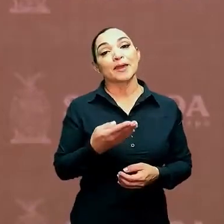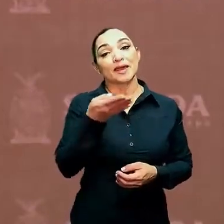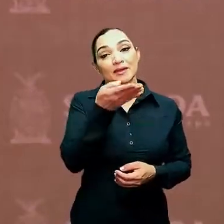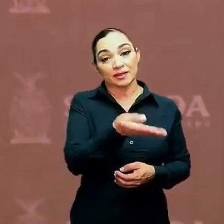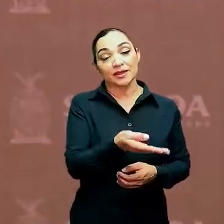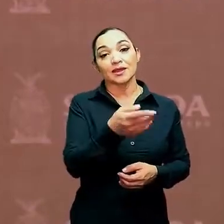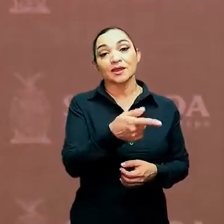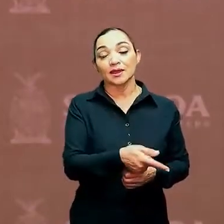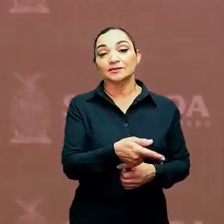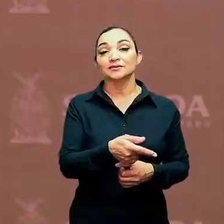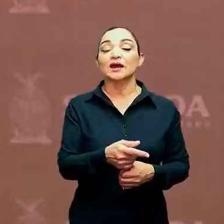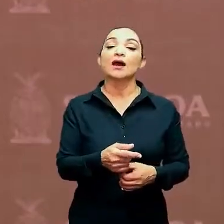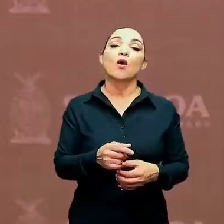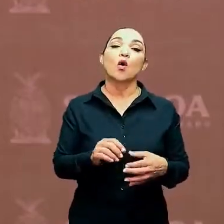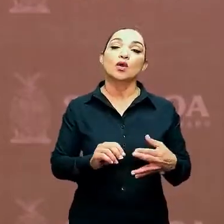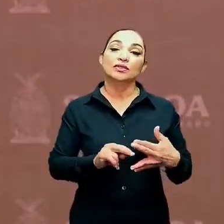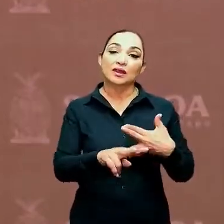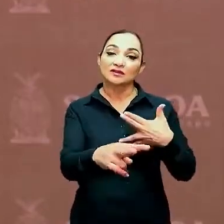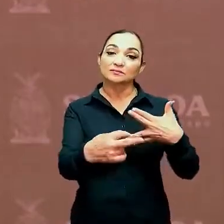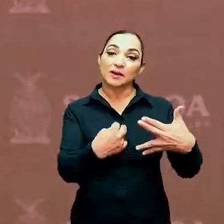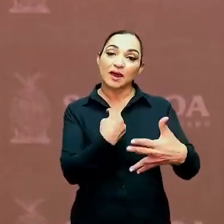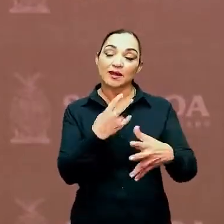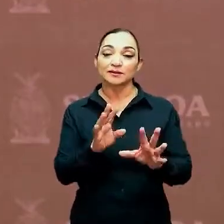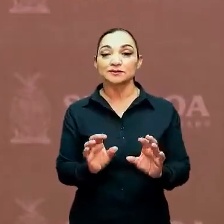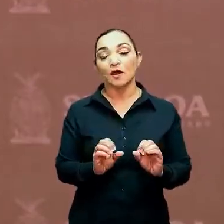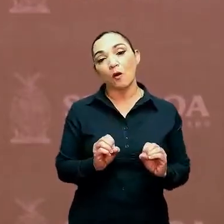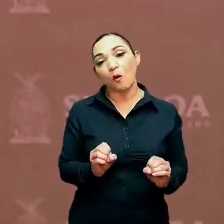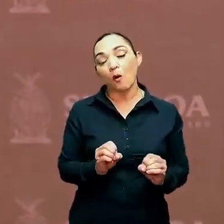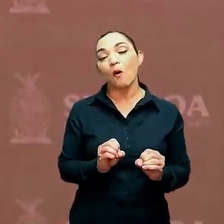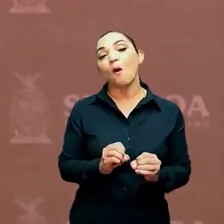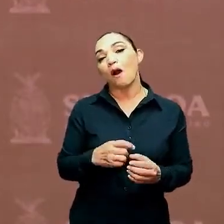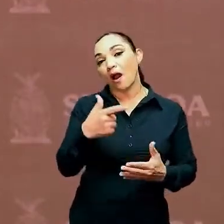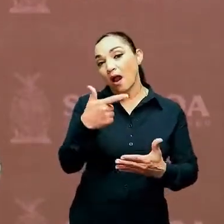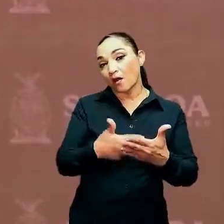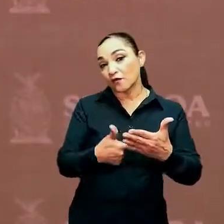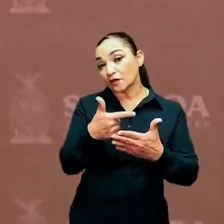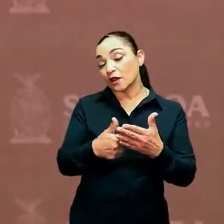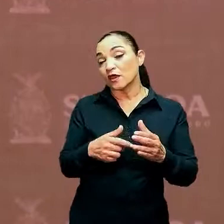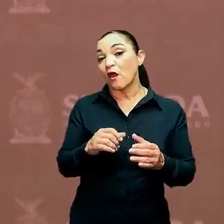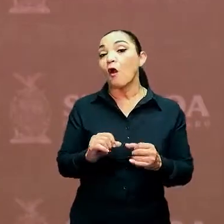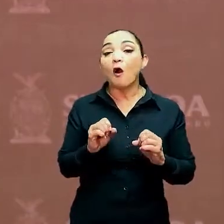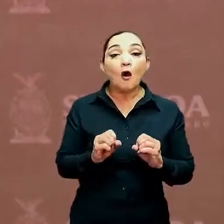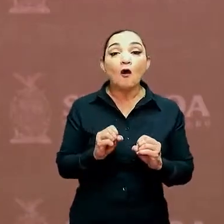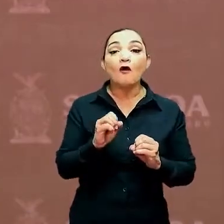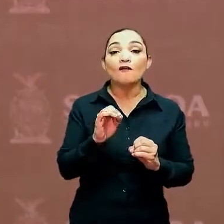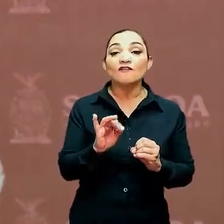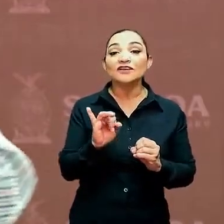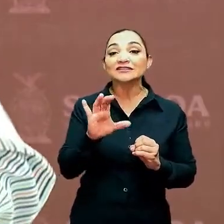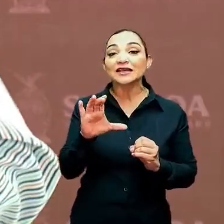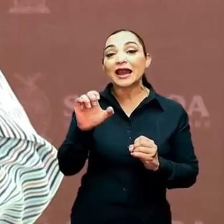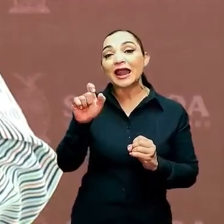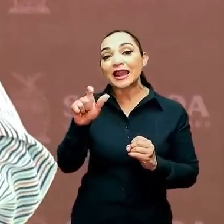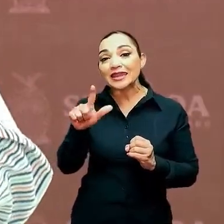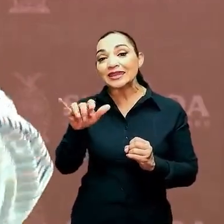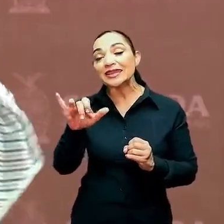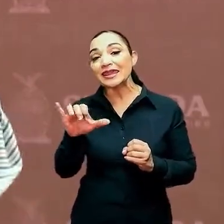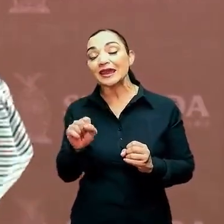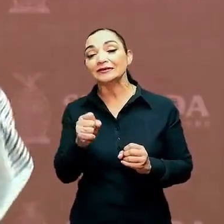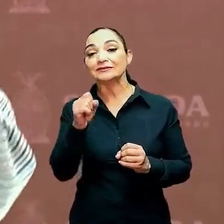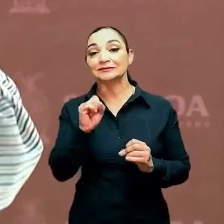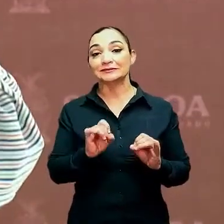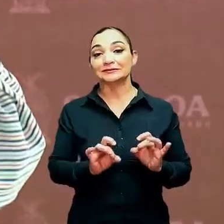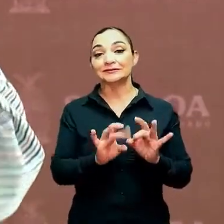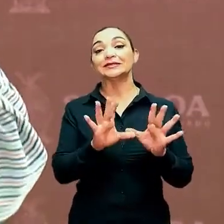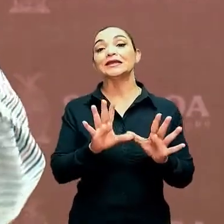en Transparencia o en Auditoría o en el Congreso o incluso en la Fiscalía si hubiera alguna causa penal. Entonces,